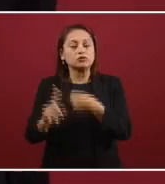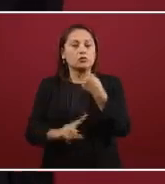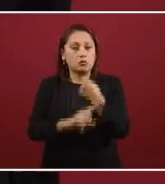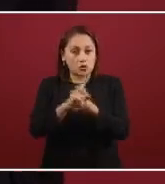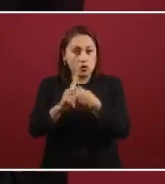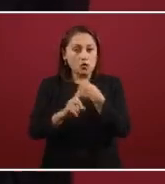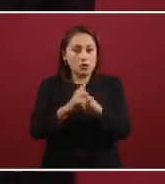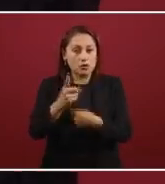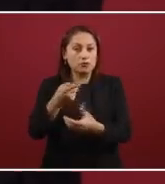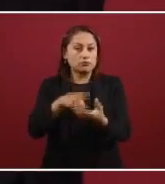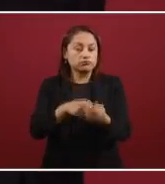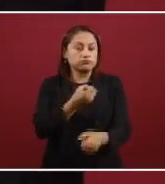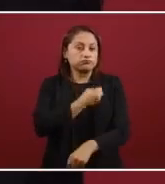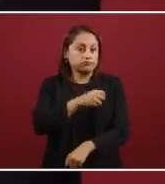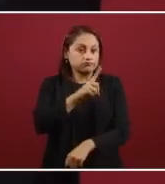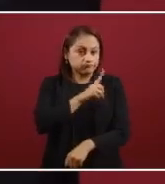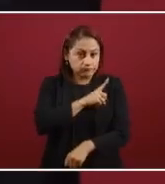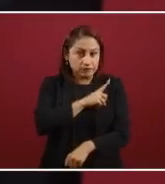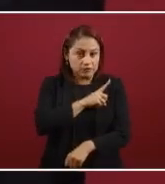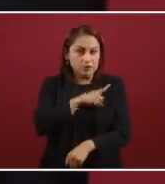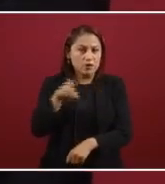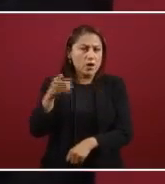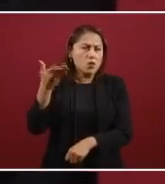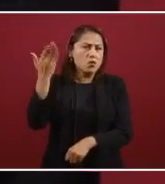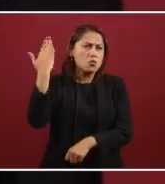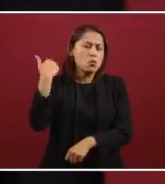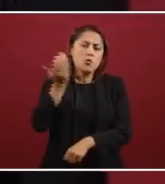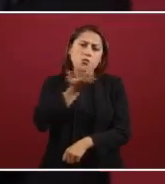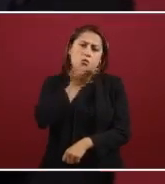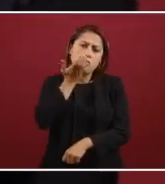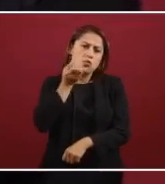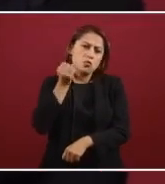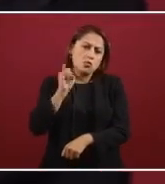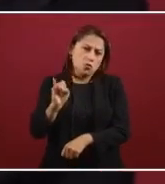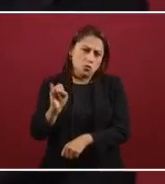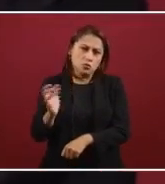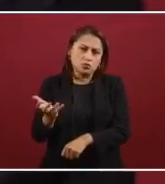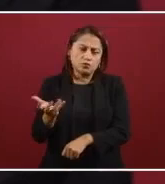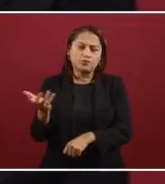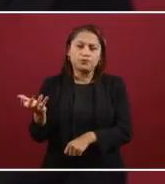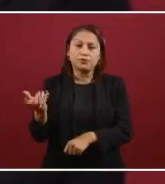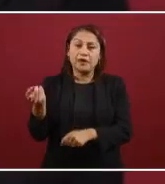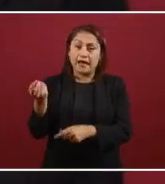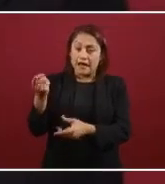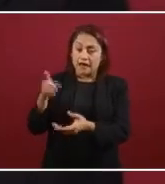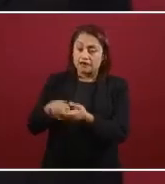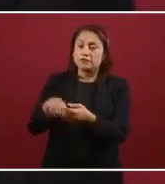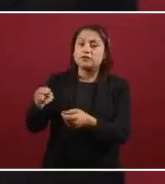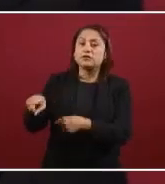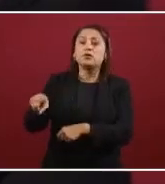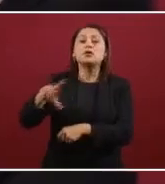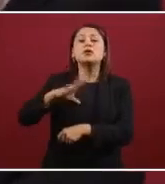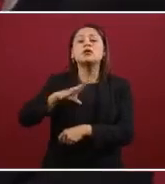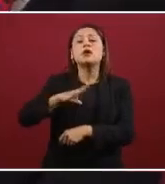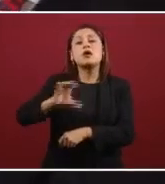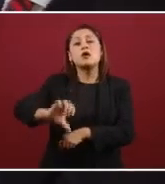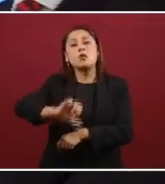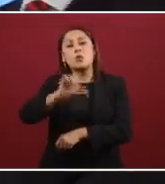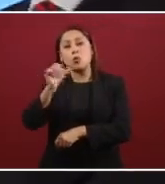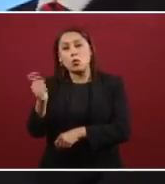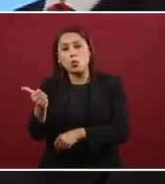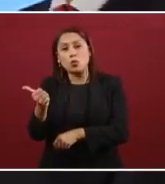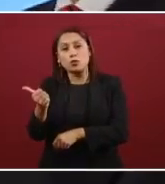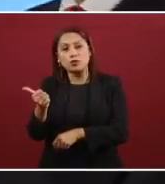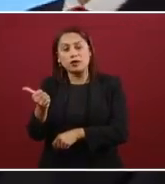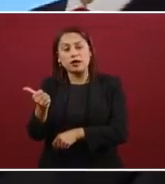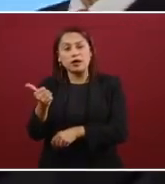por muchísimo tiempo. Pero también hay un conjunto muy heterogéneo y continuamente cambiante